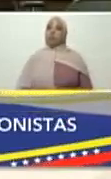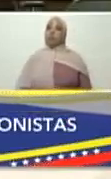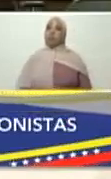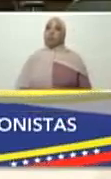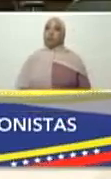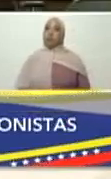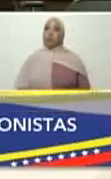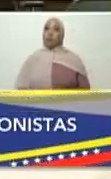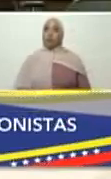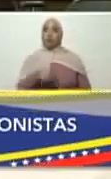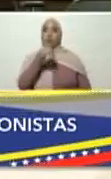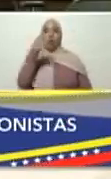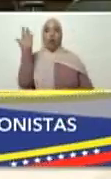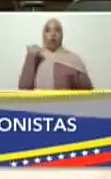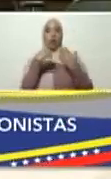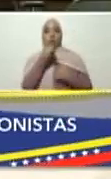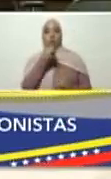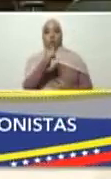a Conflay con agua.